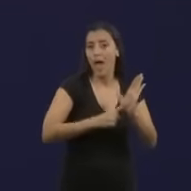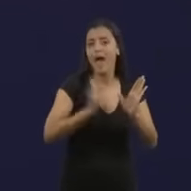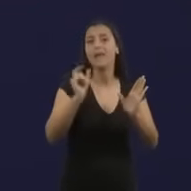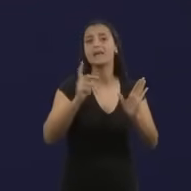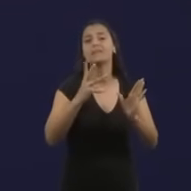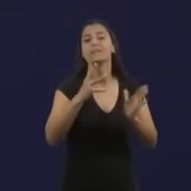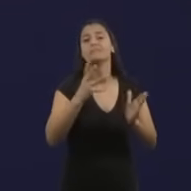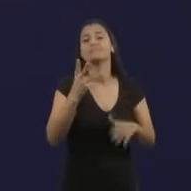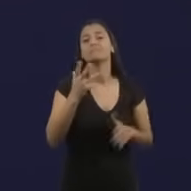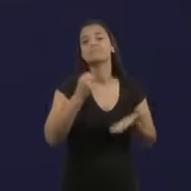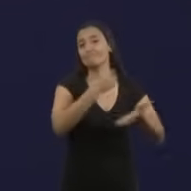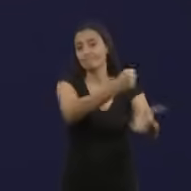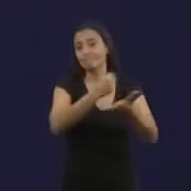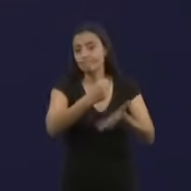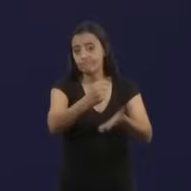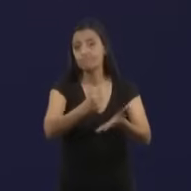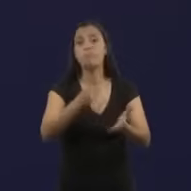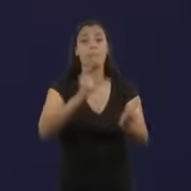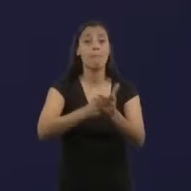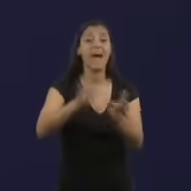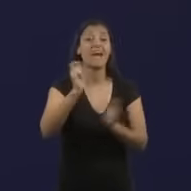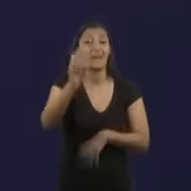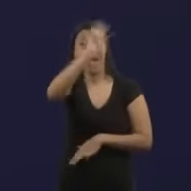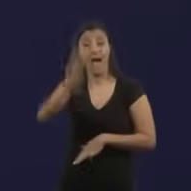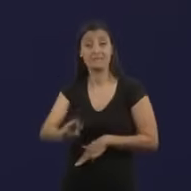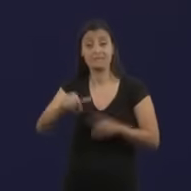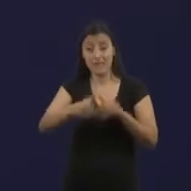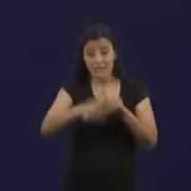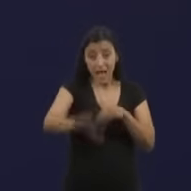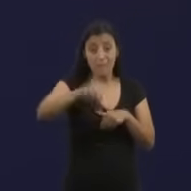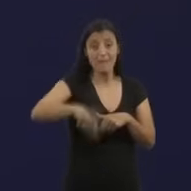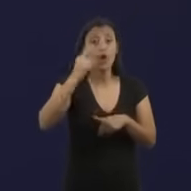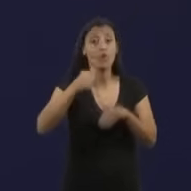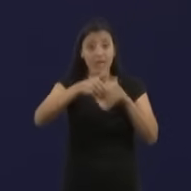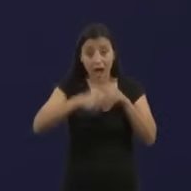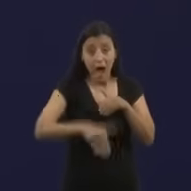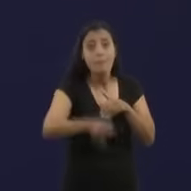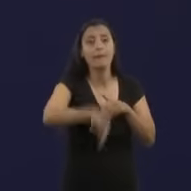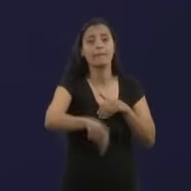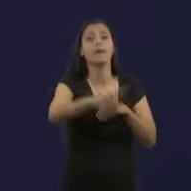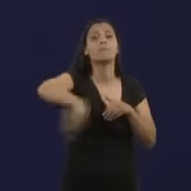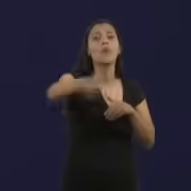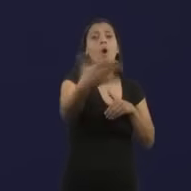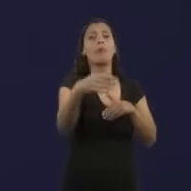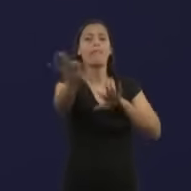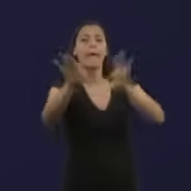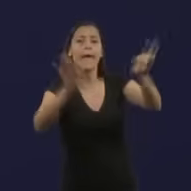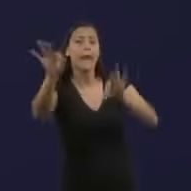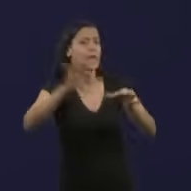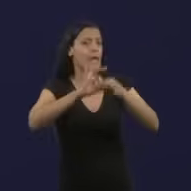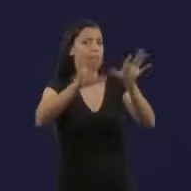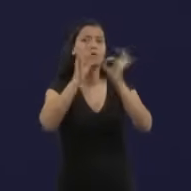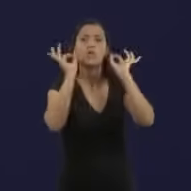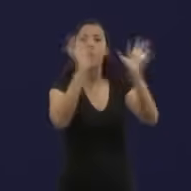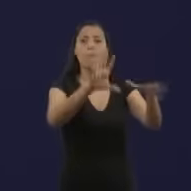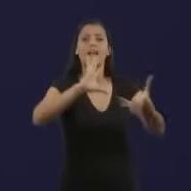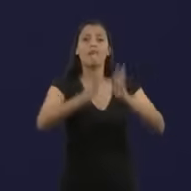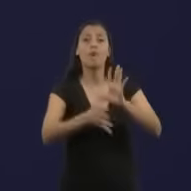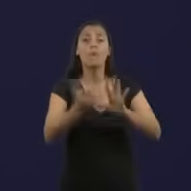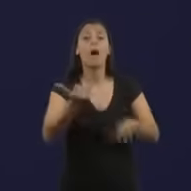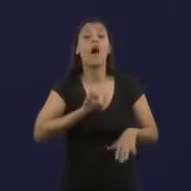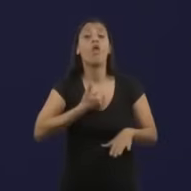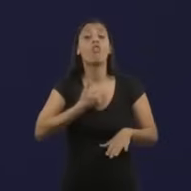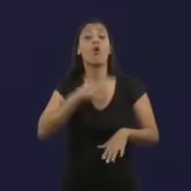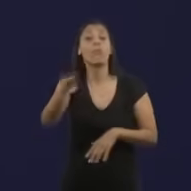asignaciones que pagan ces que a partir de hoy van a poder elegir libremente el donde cobrar